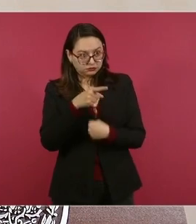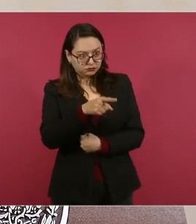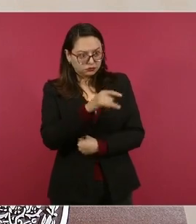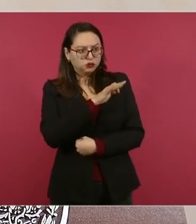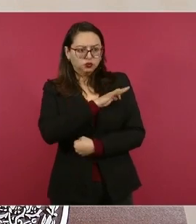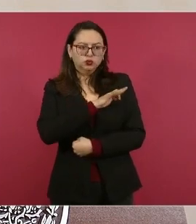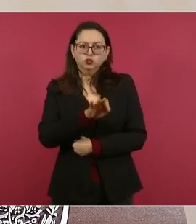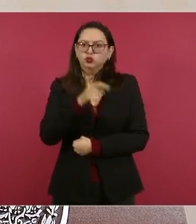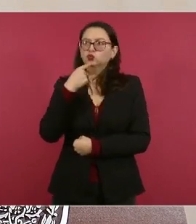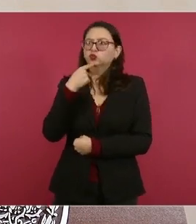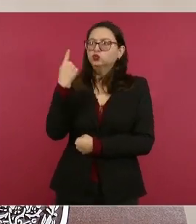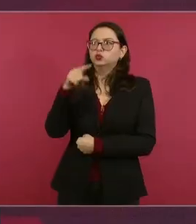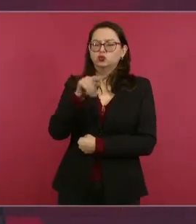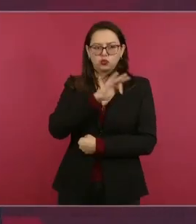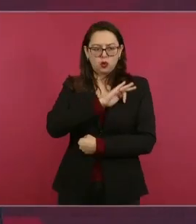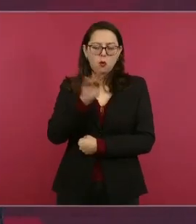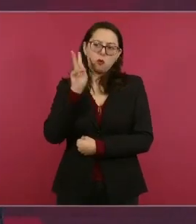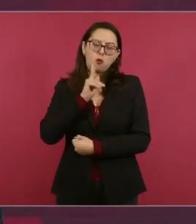que lo dé a conocer